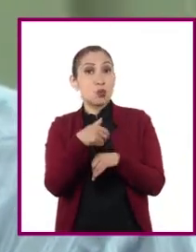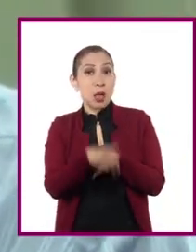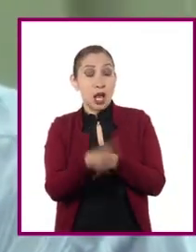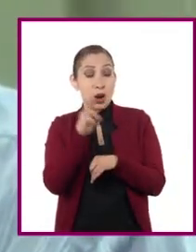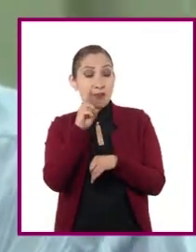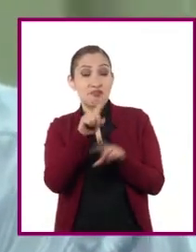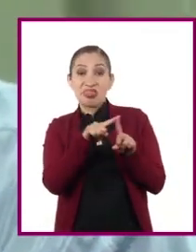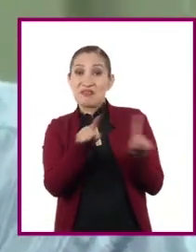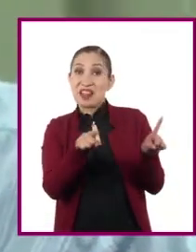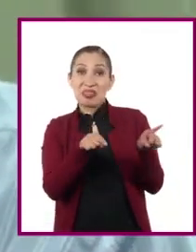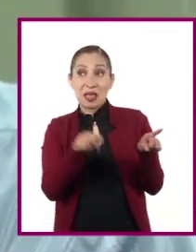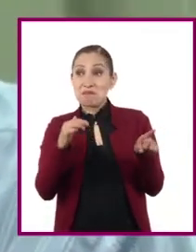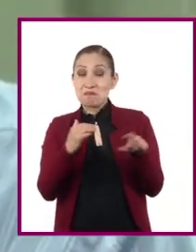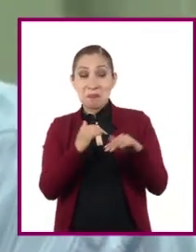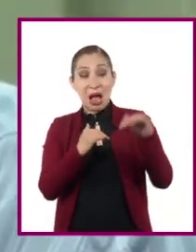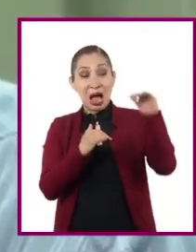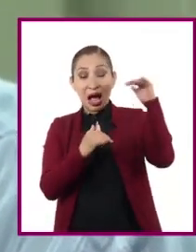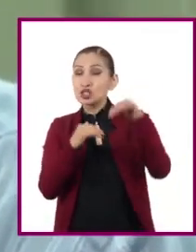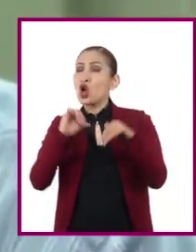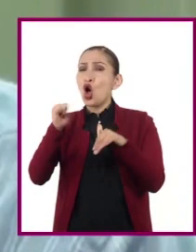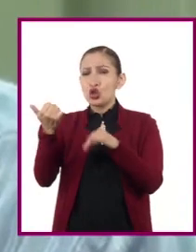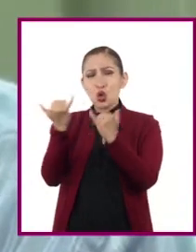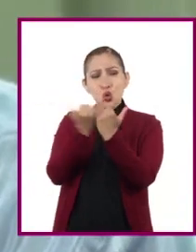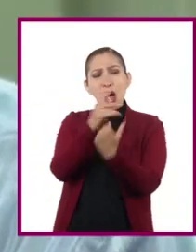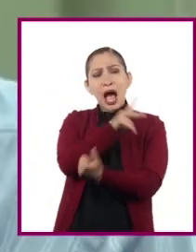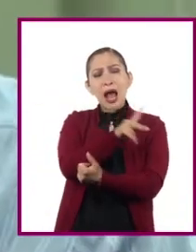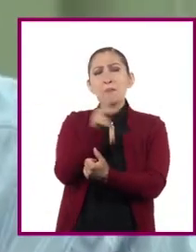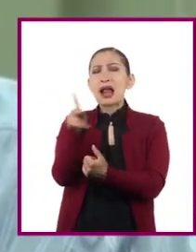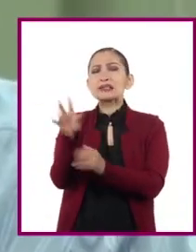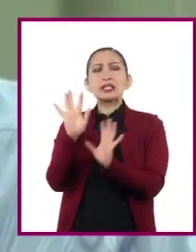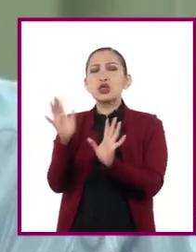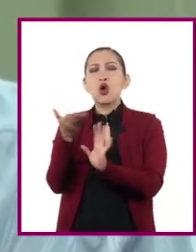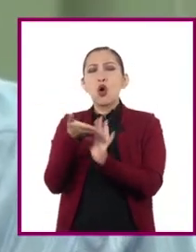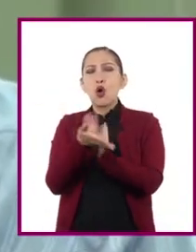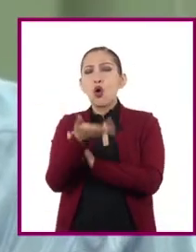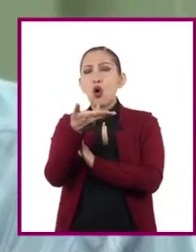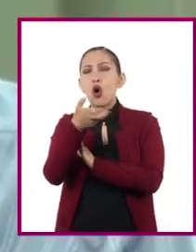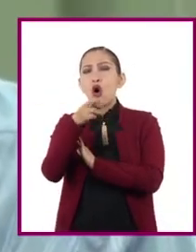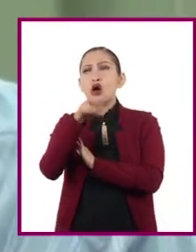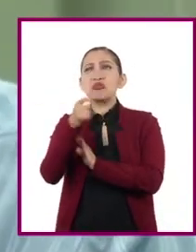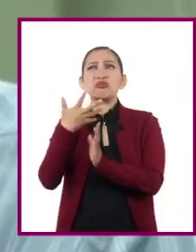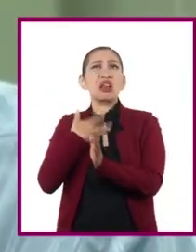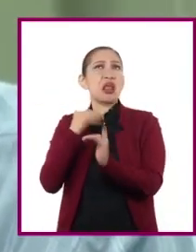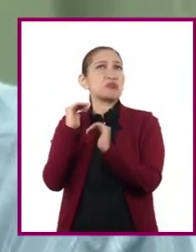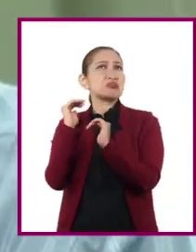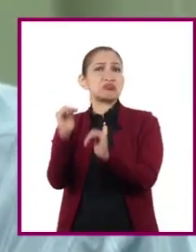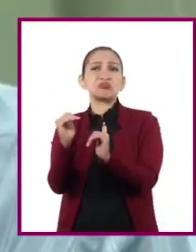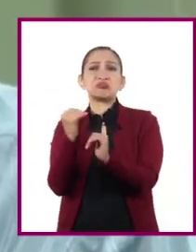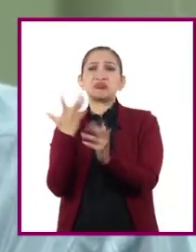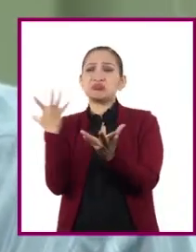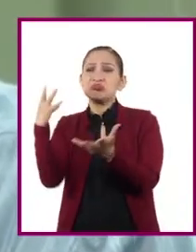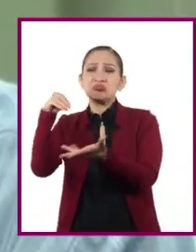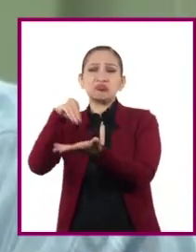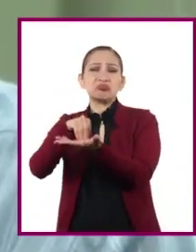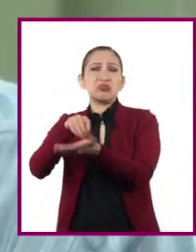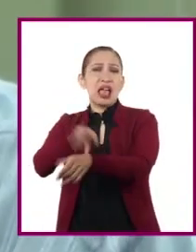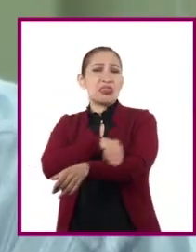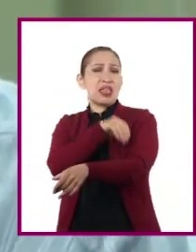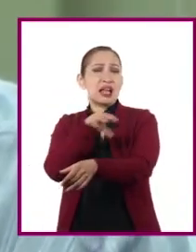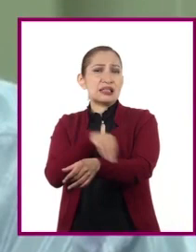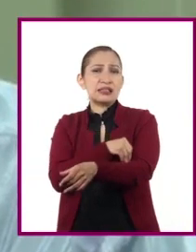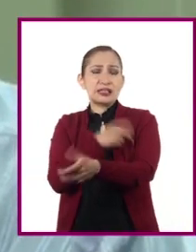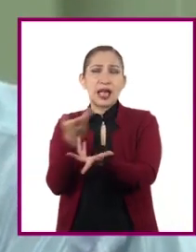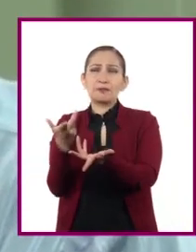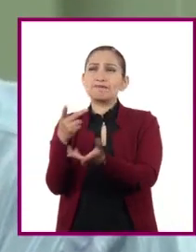cifra que lo distingue. Hornos similares a este alcanzan potencias de concentración